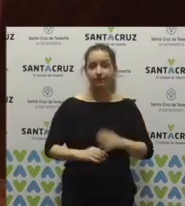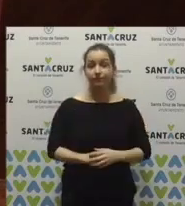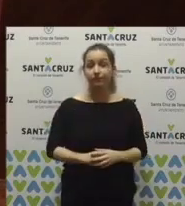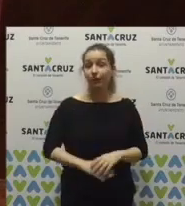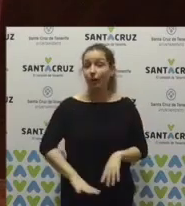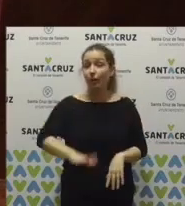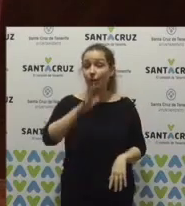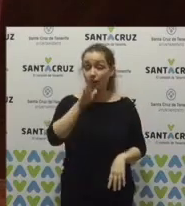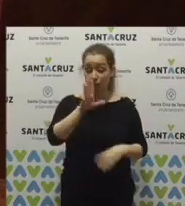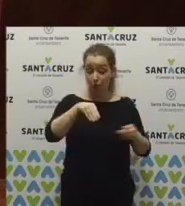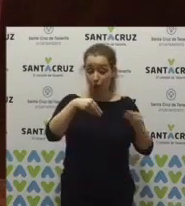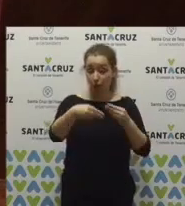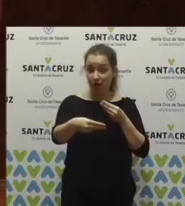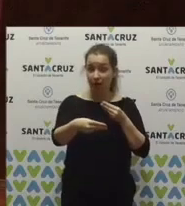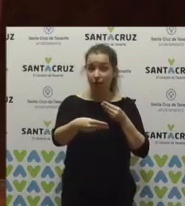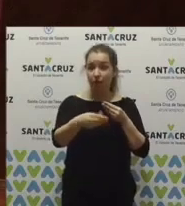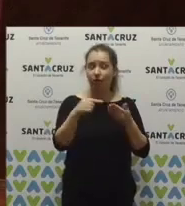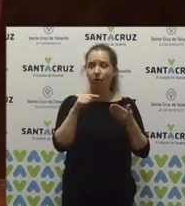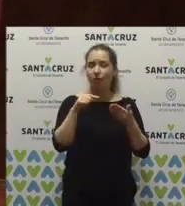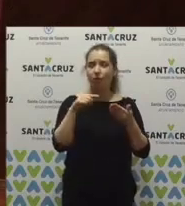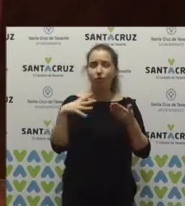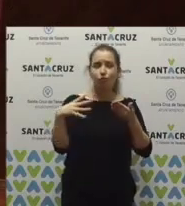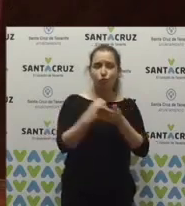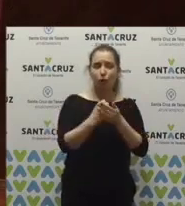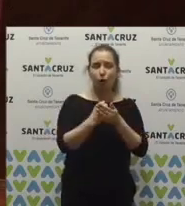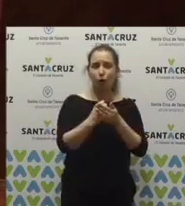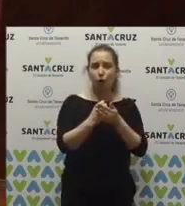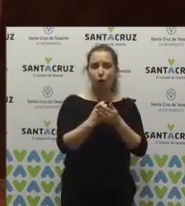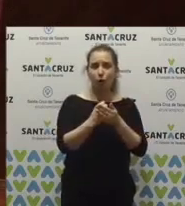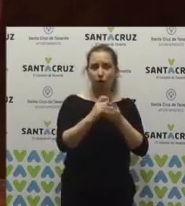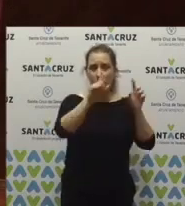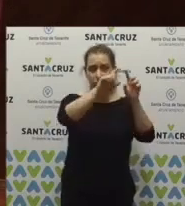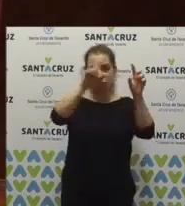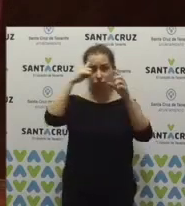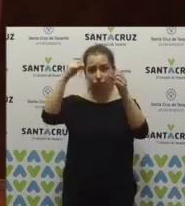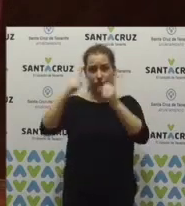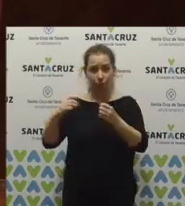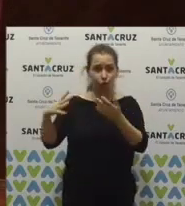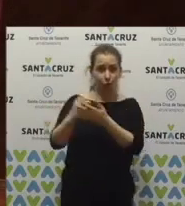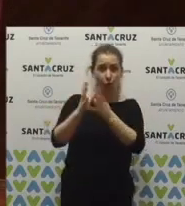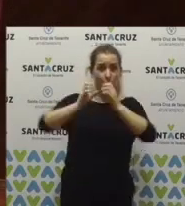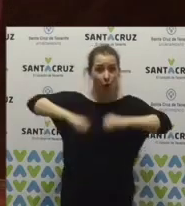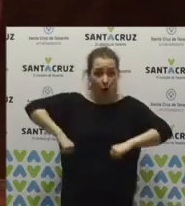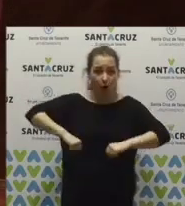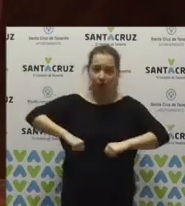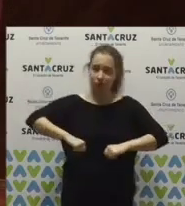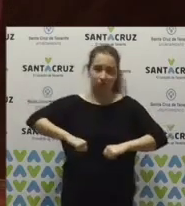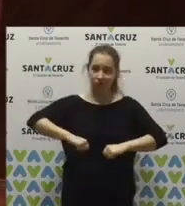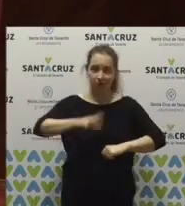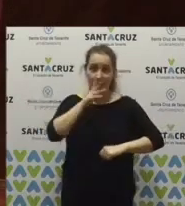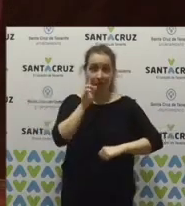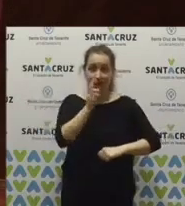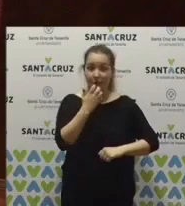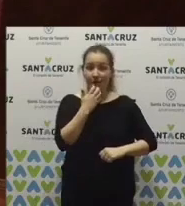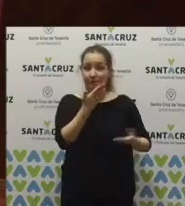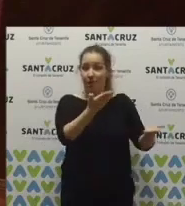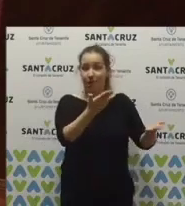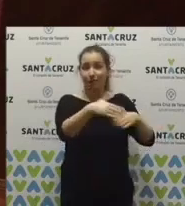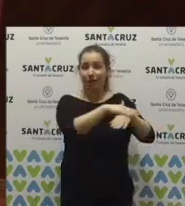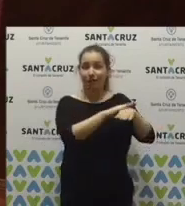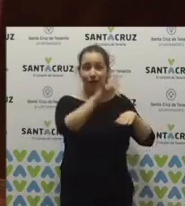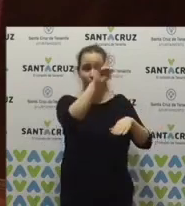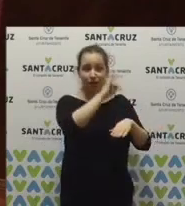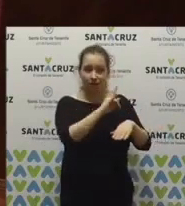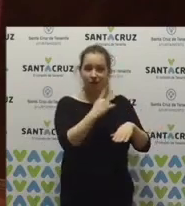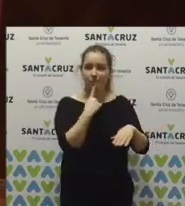no todas las instituciones han podido pactar veamos el gobierno de canarias las dificultades que está teniendo si miramos al